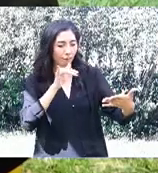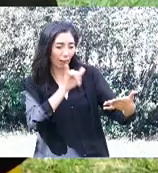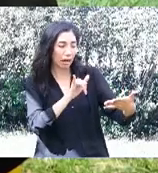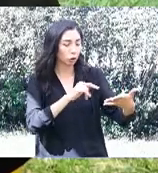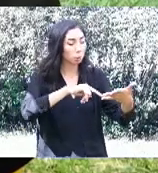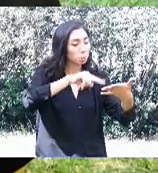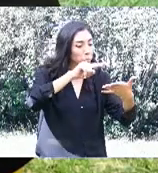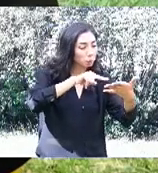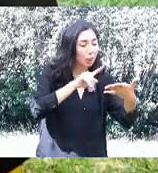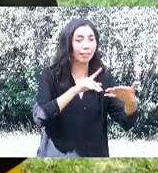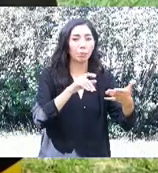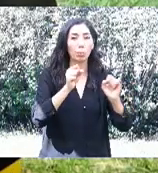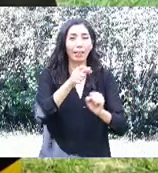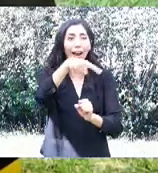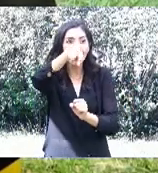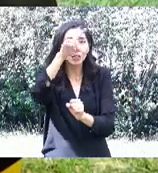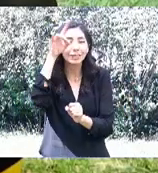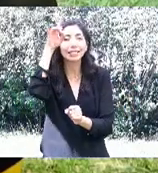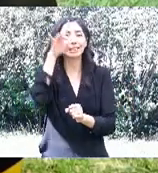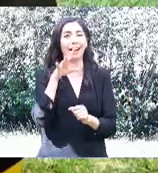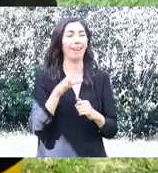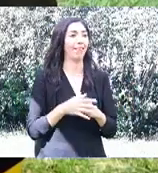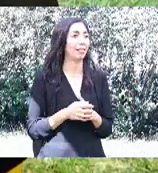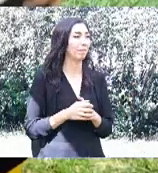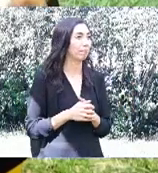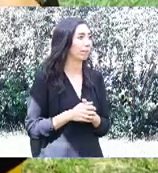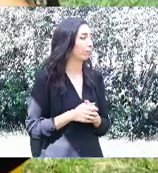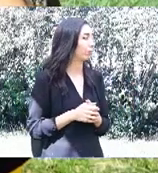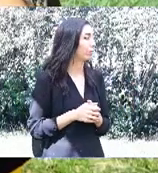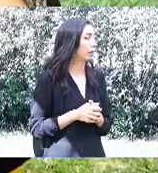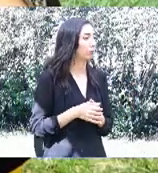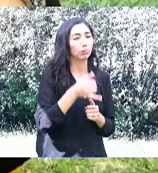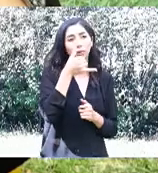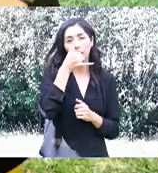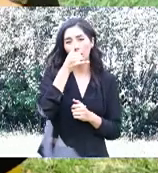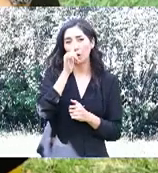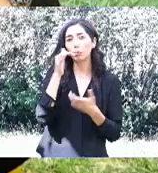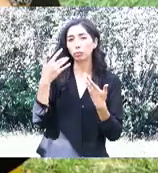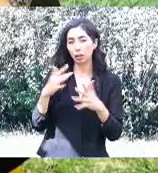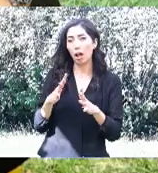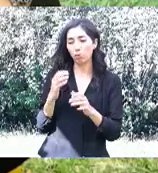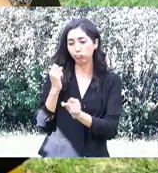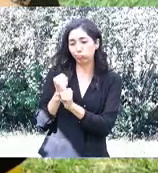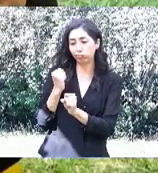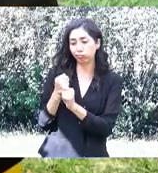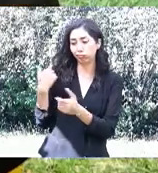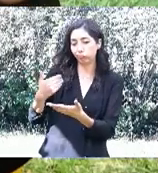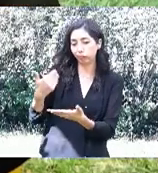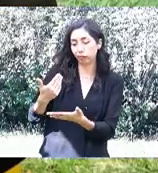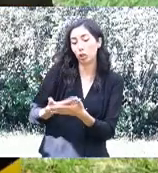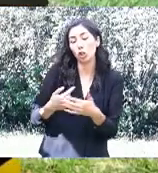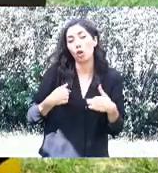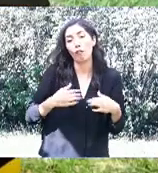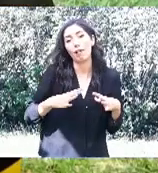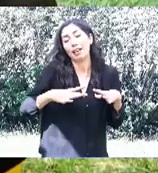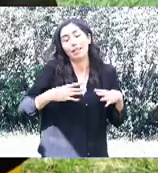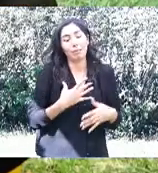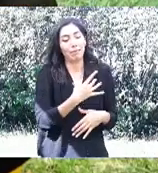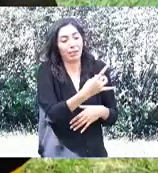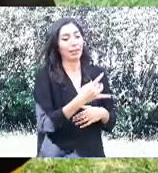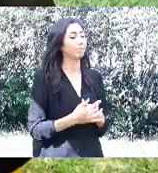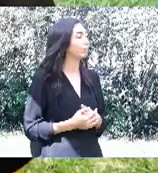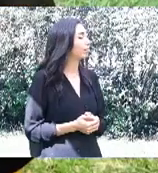cuándo y cuándo no es desinformación eh nos dedicamos a eso hace bastante tiempo ya y y nada feliz de de que me haya